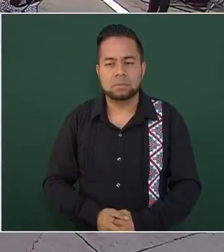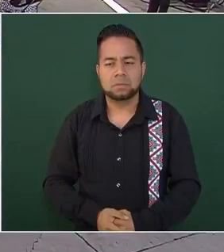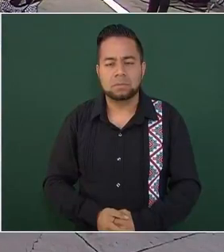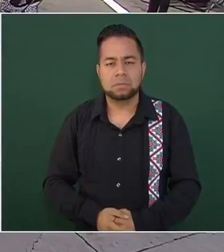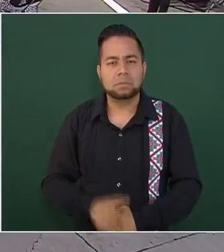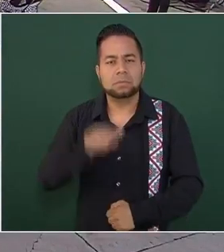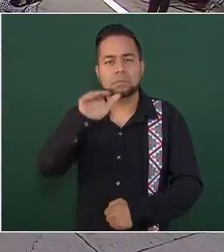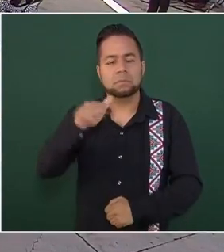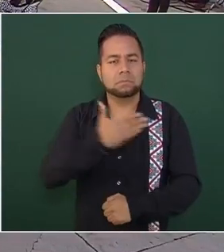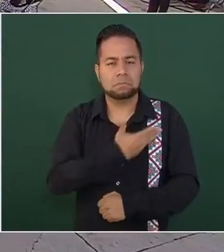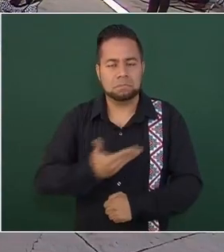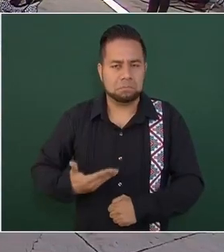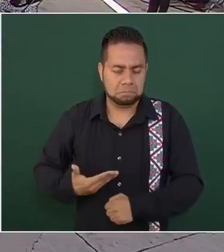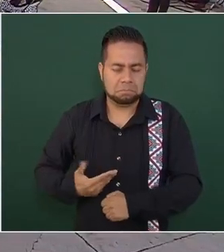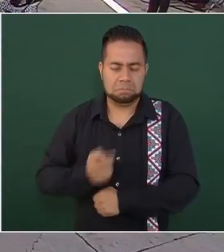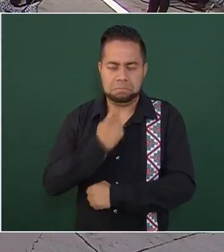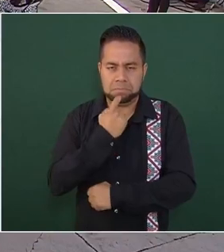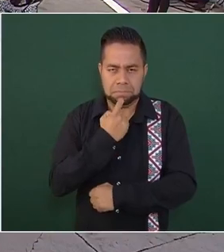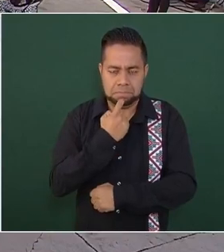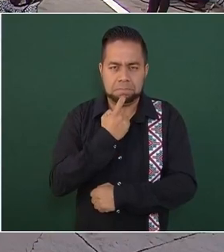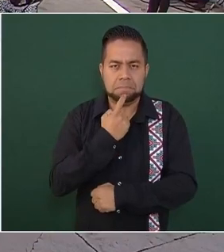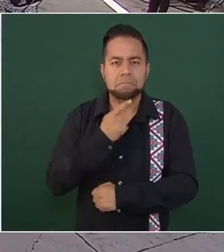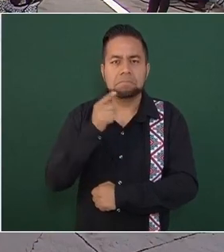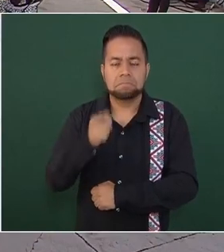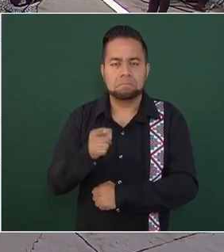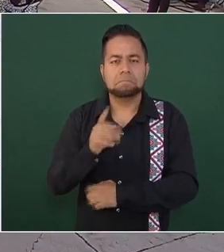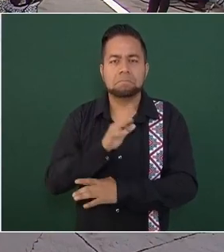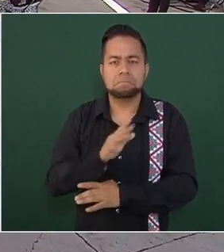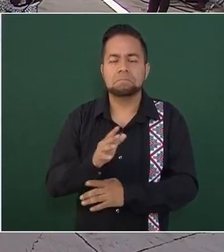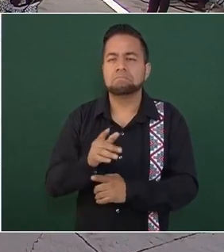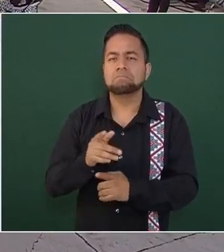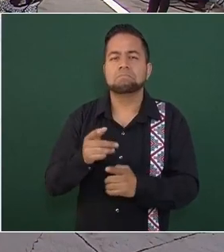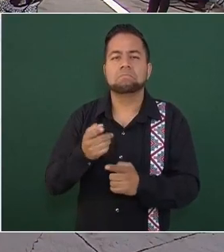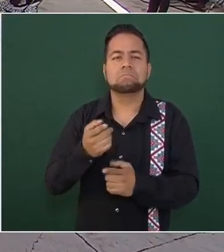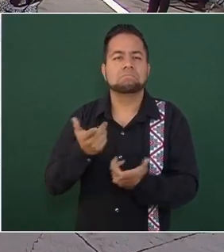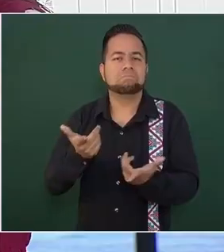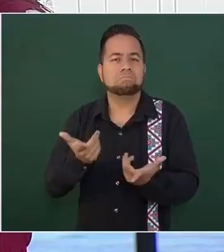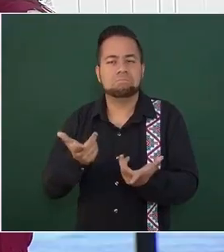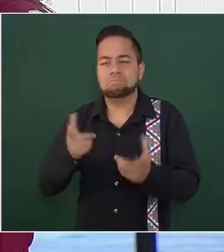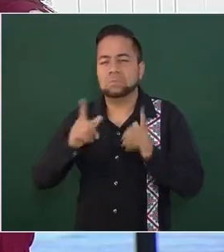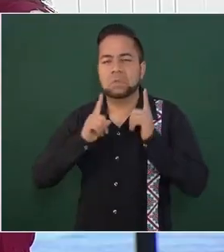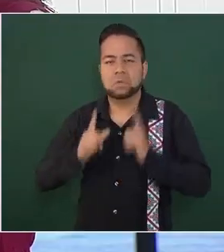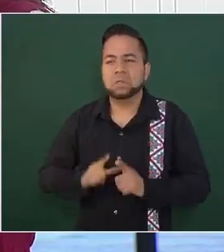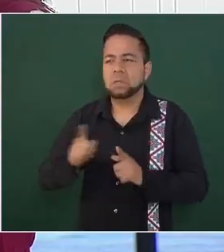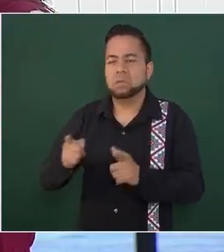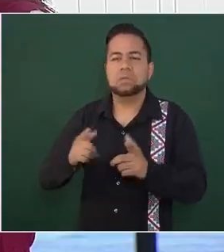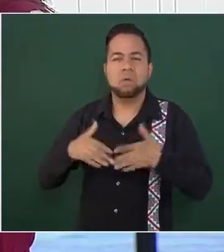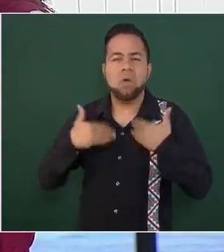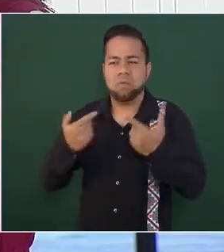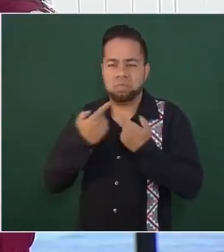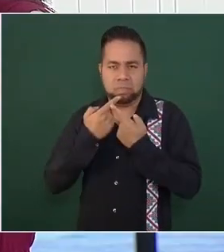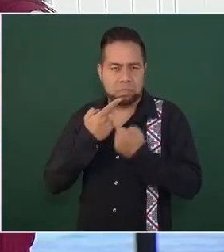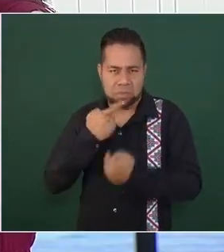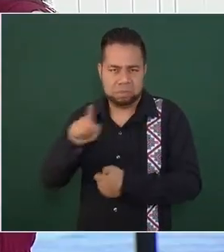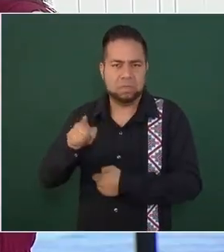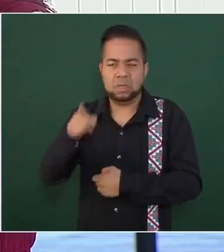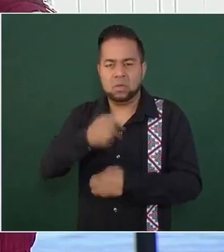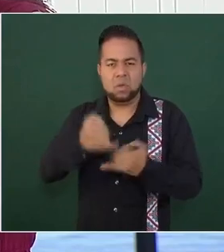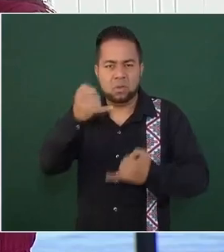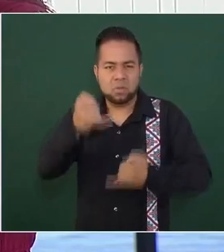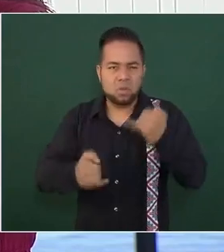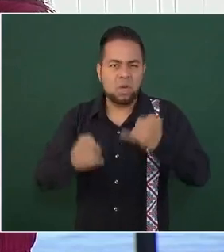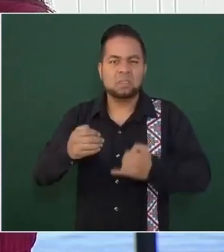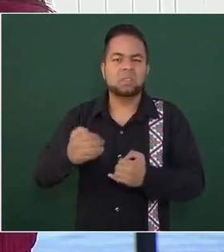señor presidente Andrés Manuel López Obrador usted ha denunciado la corrupción que priva en el poder judicial en donde los jueces y magistrados venden